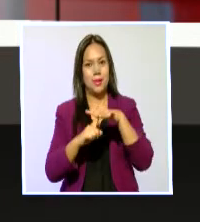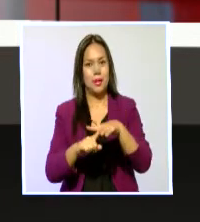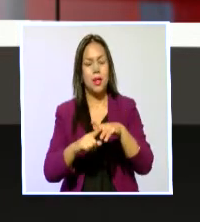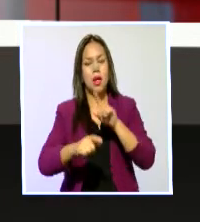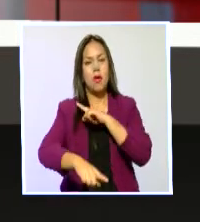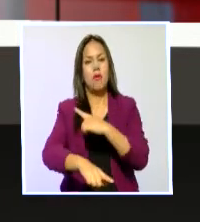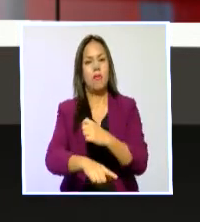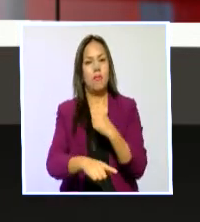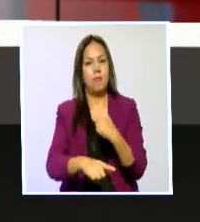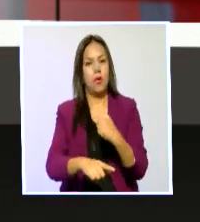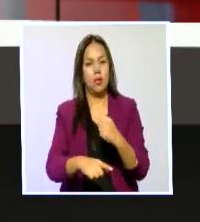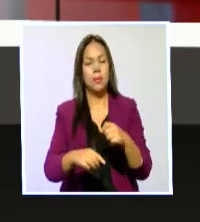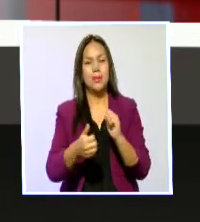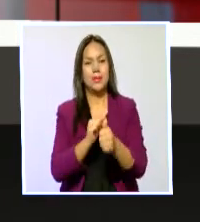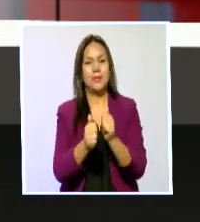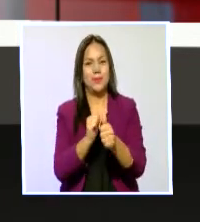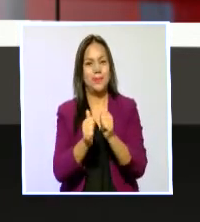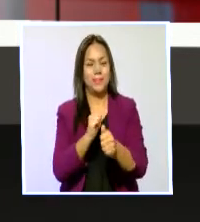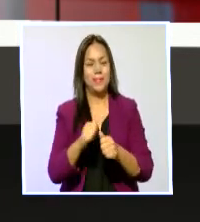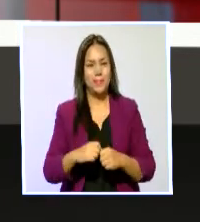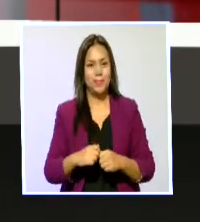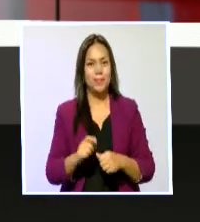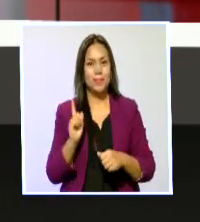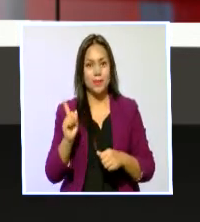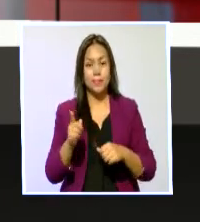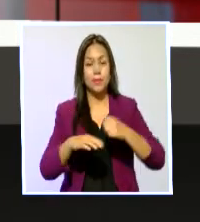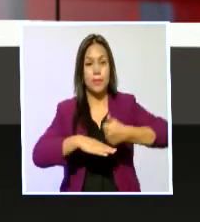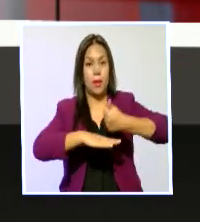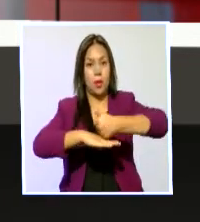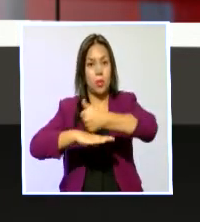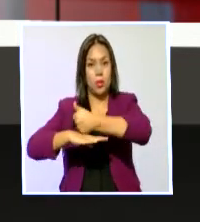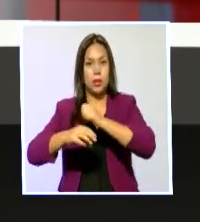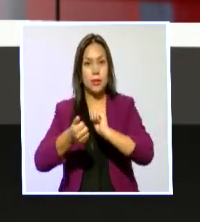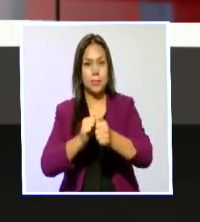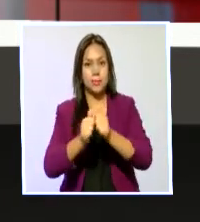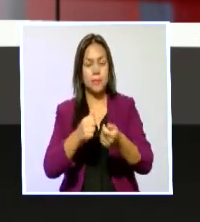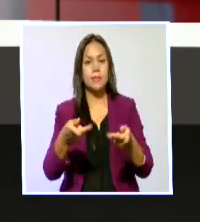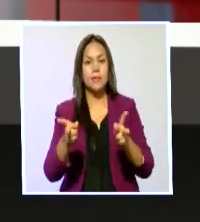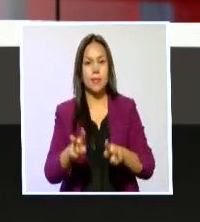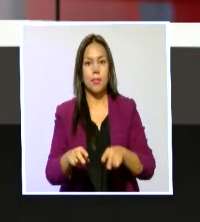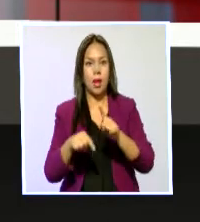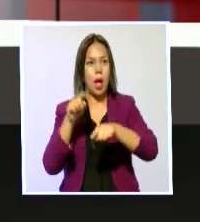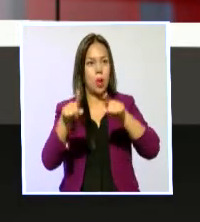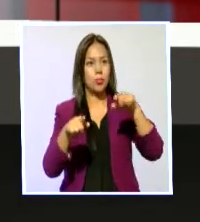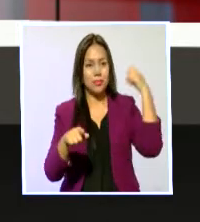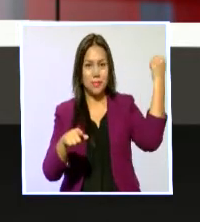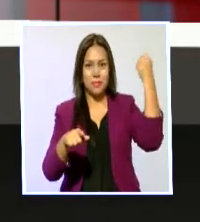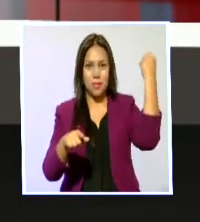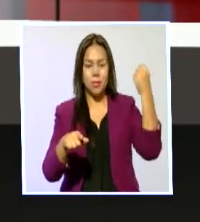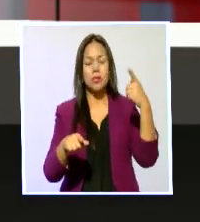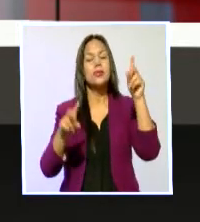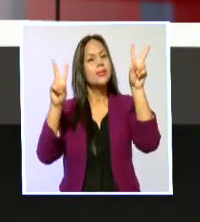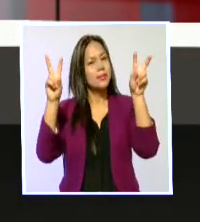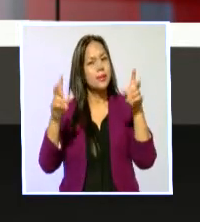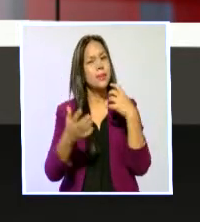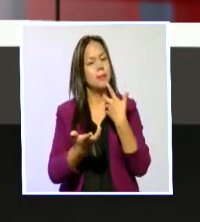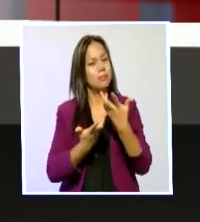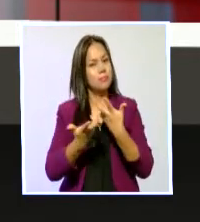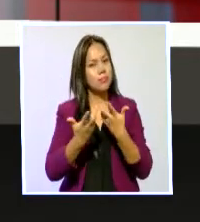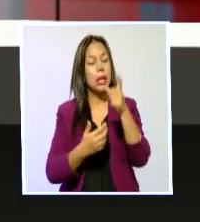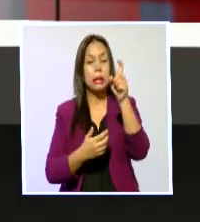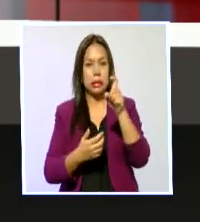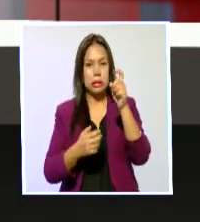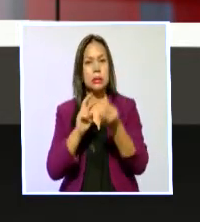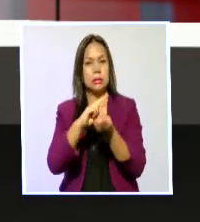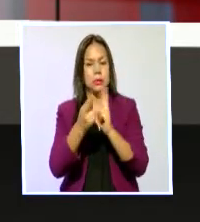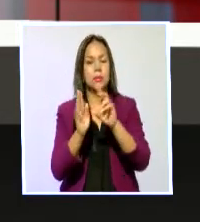y Fortalecimiento del Deporte. En este marco, autoridades deportivas y personajes reconocidos hablaron de la necesidad de reformar la ley del